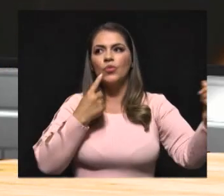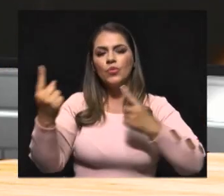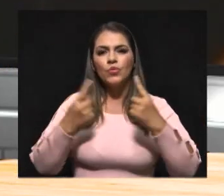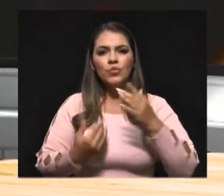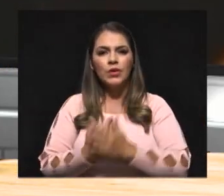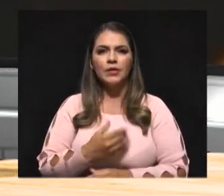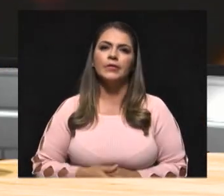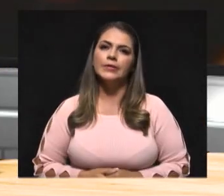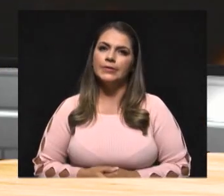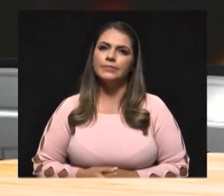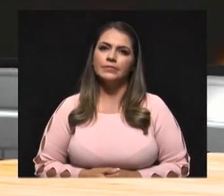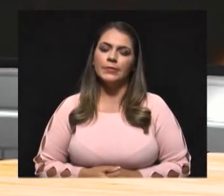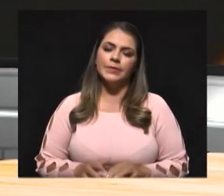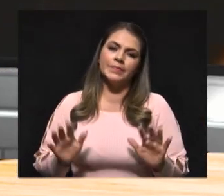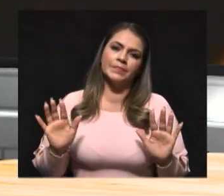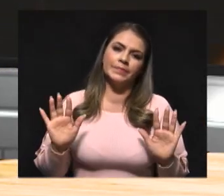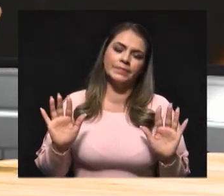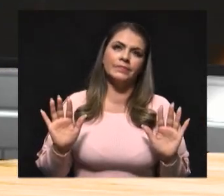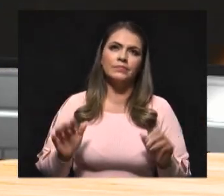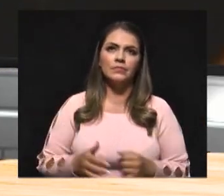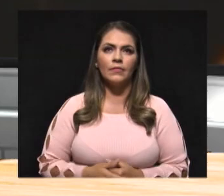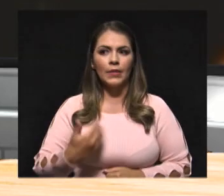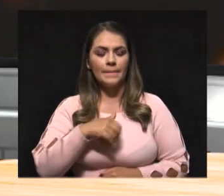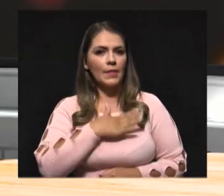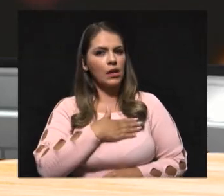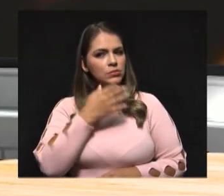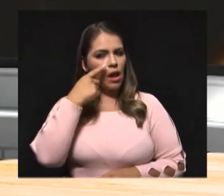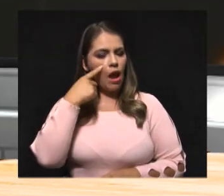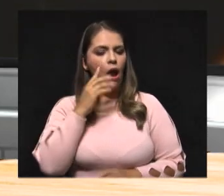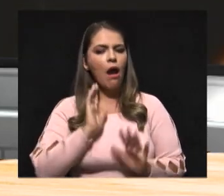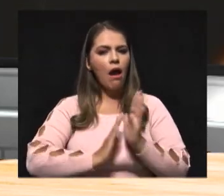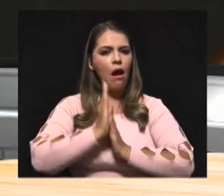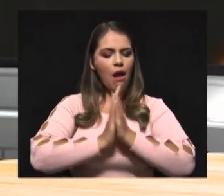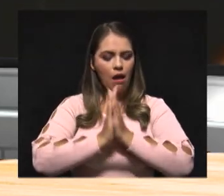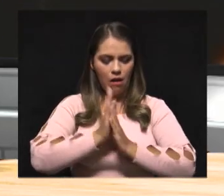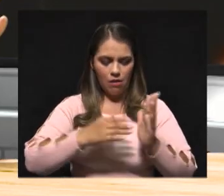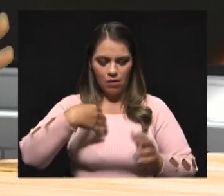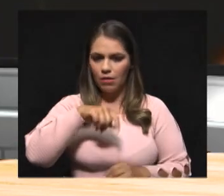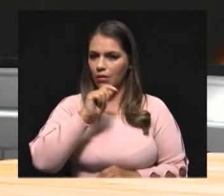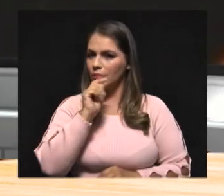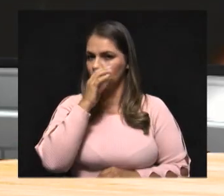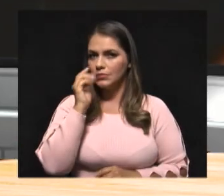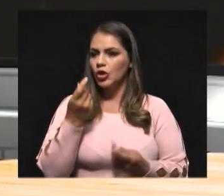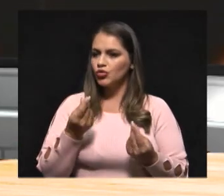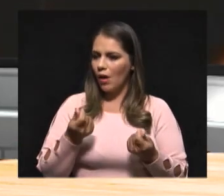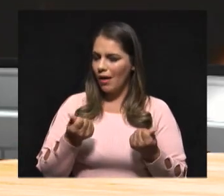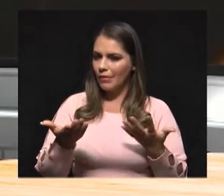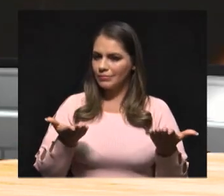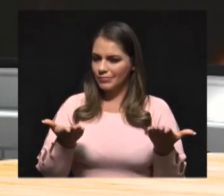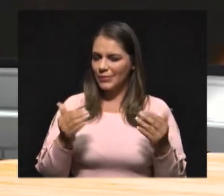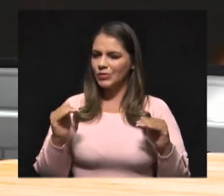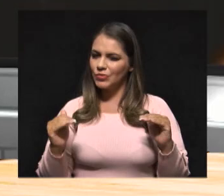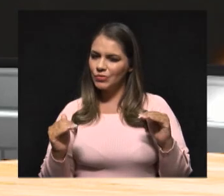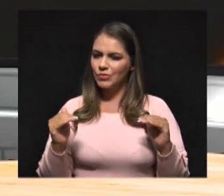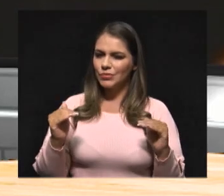entonces ahí alcista nos sale un poquito el país a ver hombres o sólo de negocio entonces más bien hagámonos pasito y seamos estables